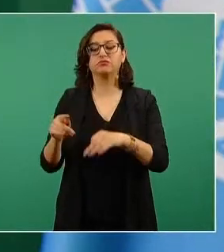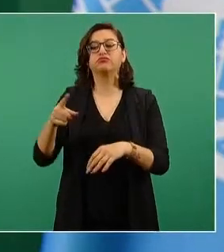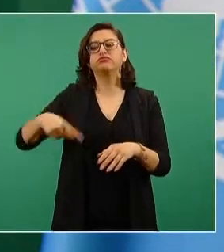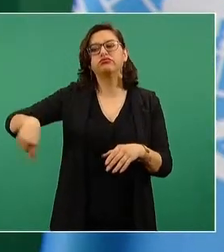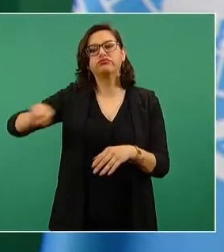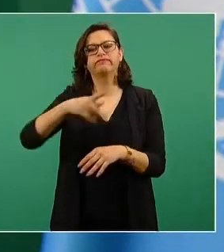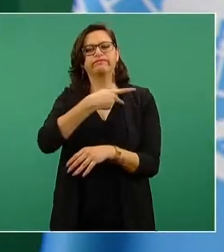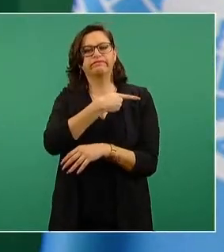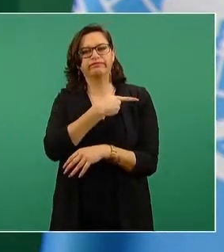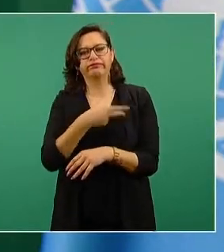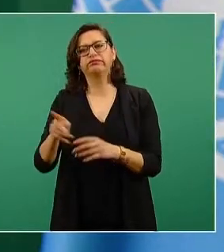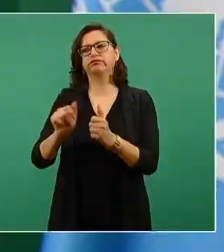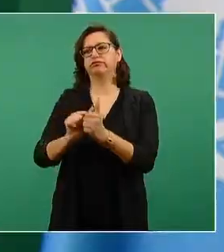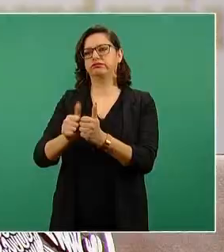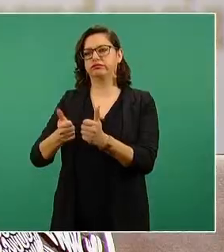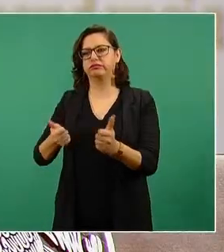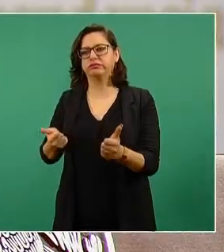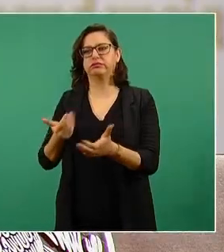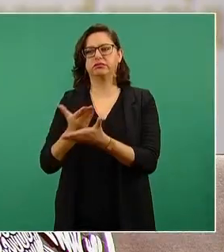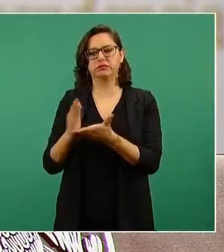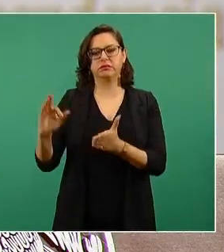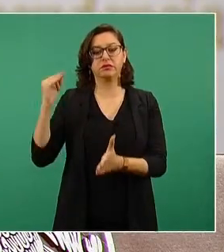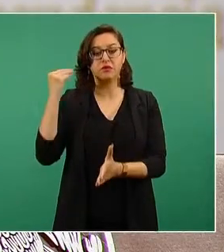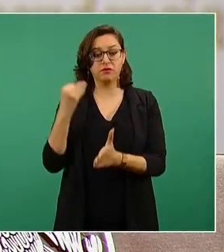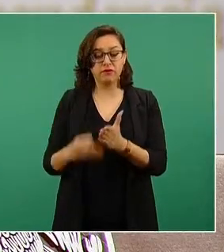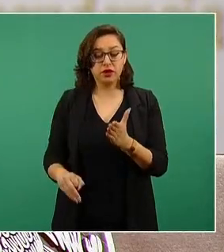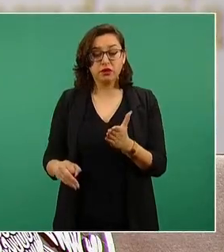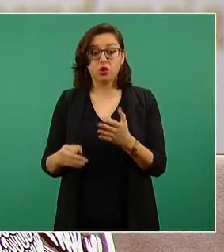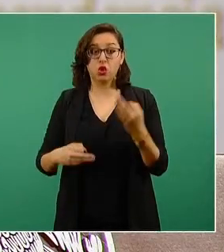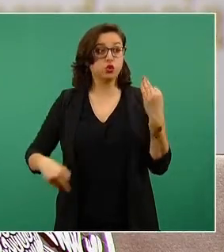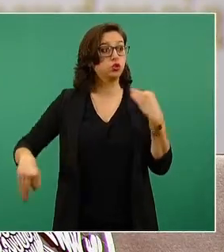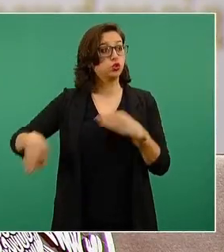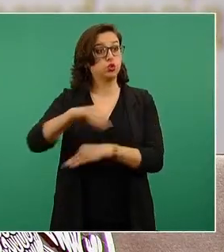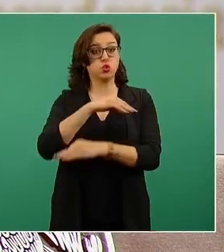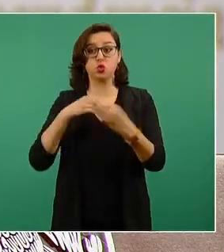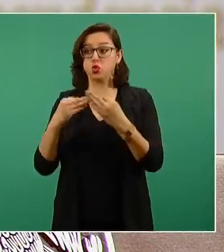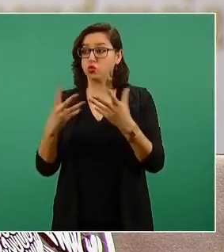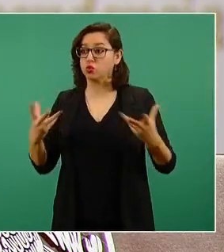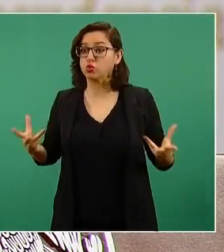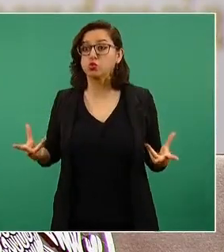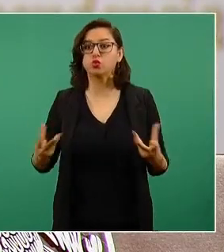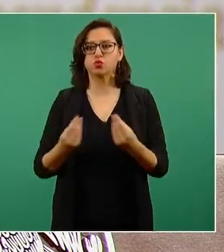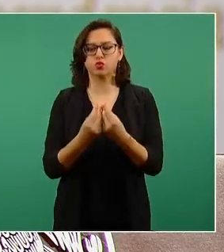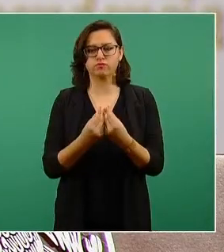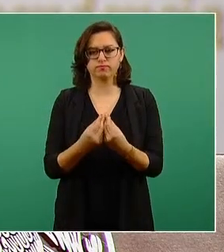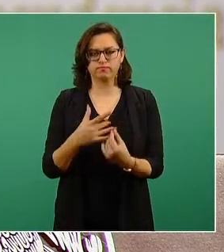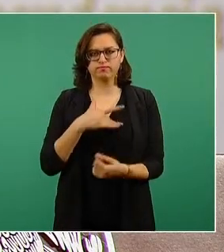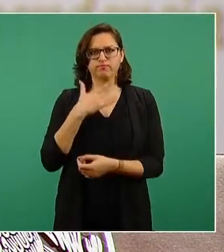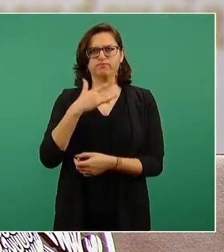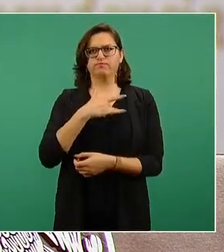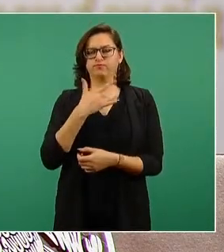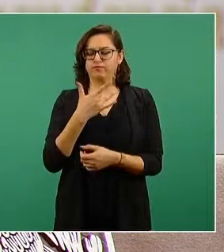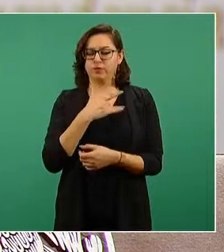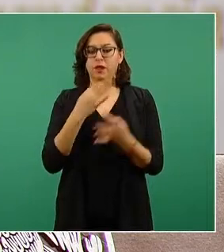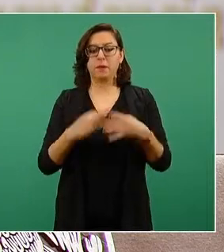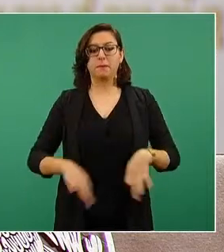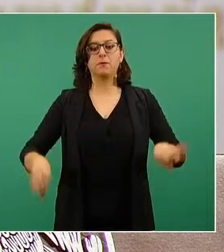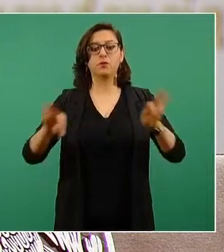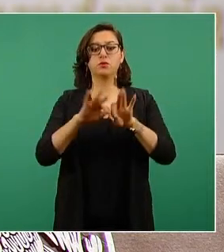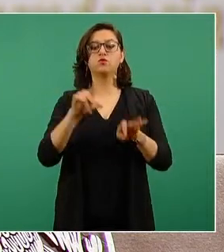y carencias. Unidas nuestras manos, conversaremos sobre el valor del liderazgo femenino y